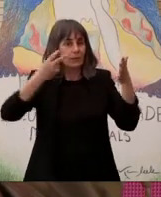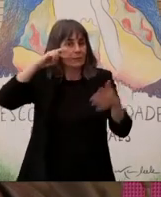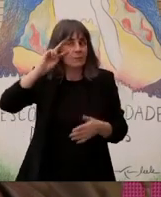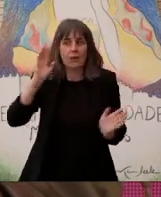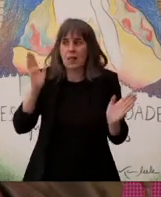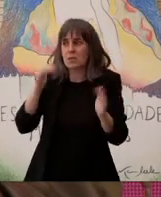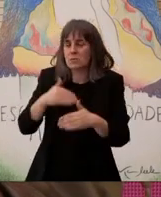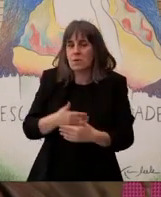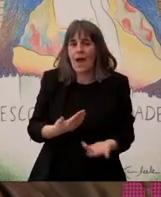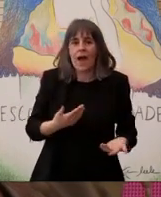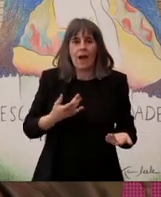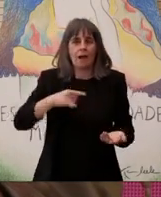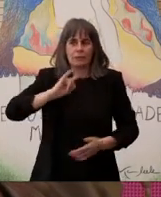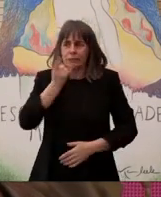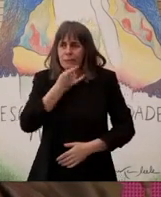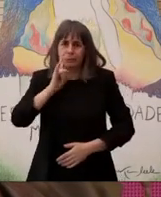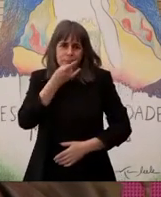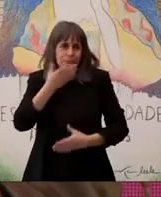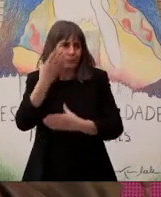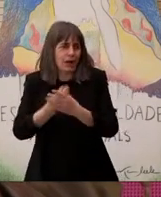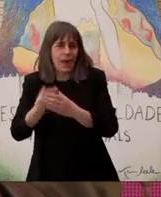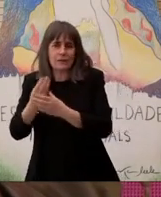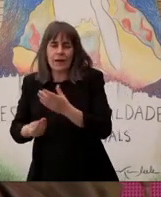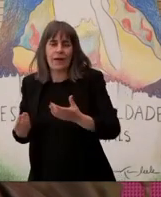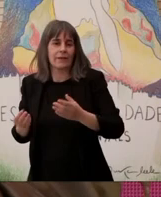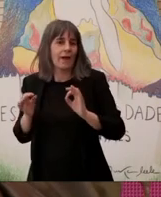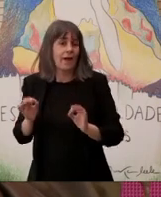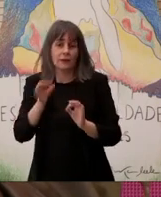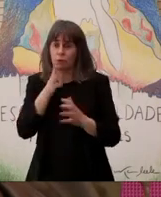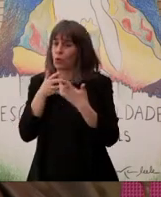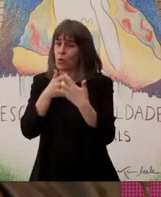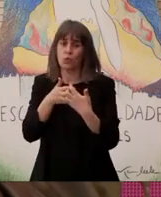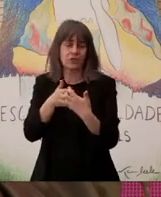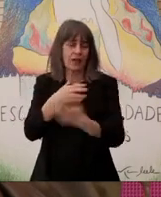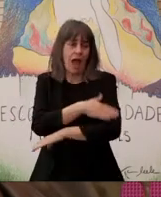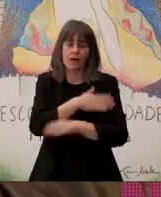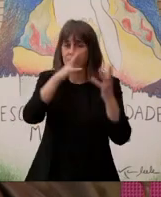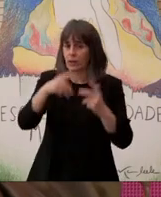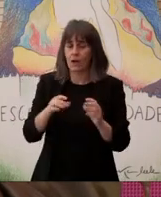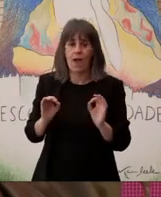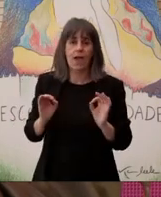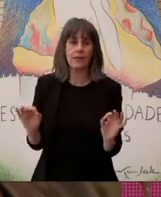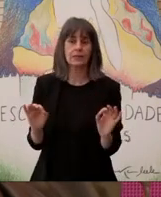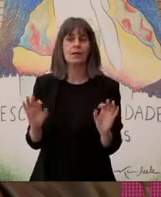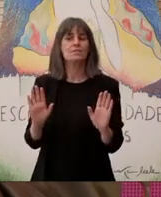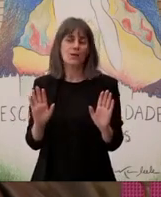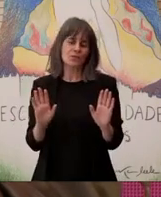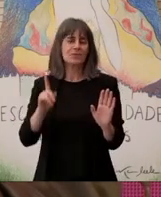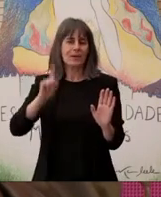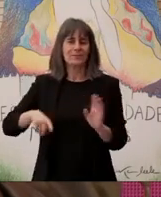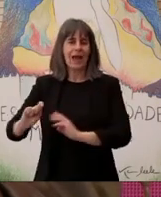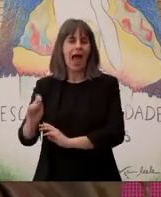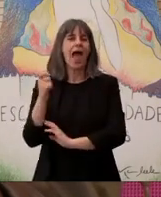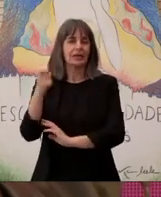lo que significa a loita diaria Constitución y coadministración pero con moita con muytos éxitos